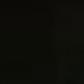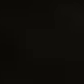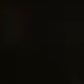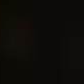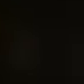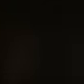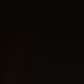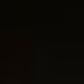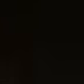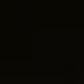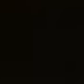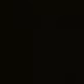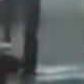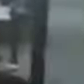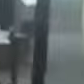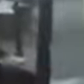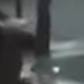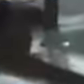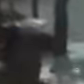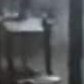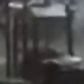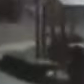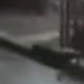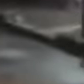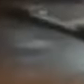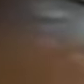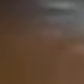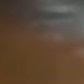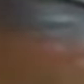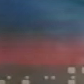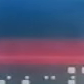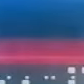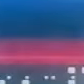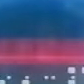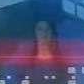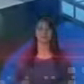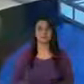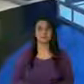organizaciones delincuenciales. Los detalles cuando volvamos.